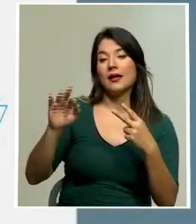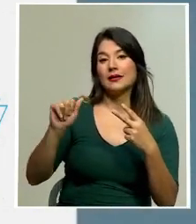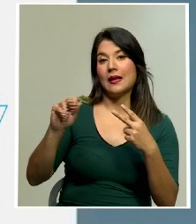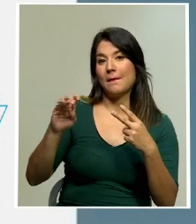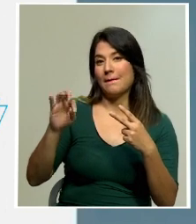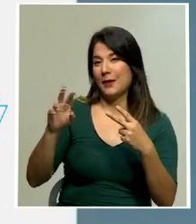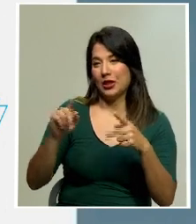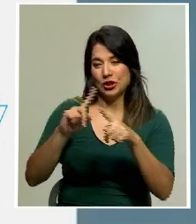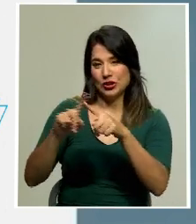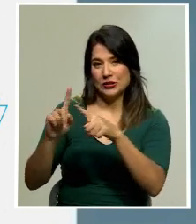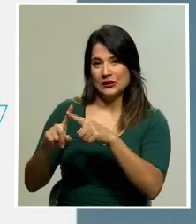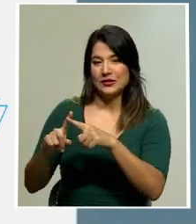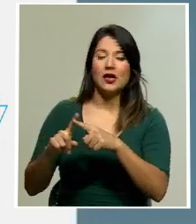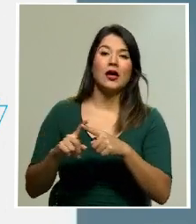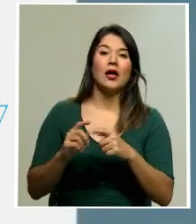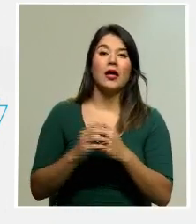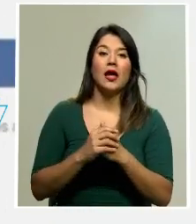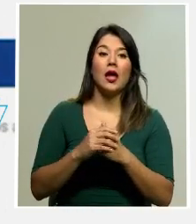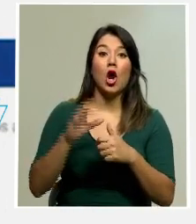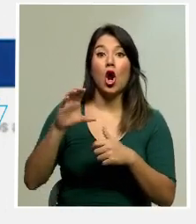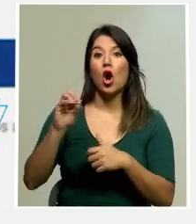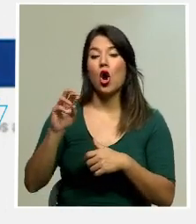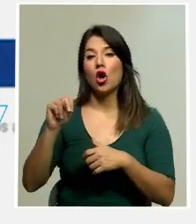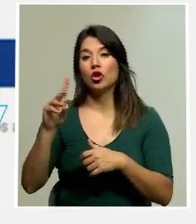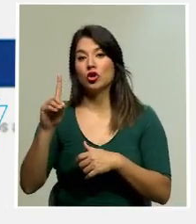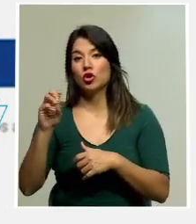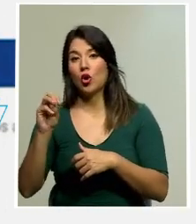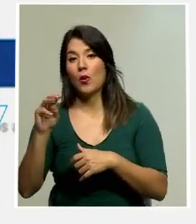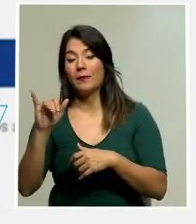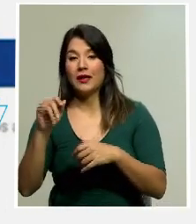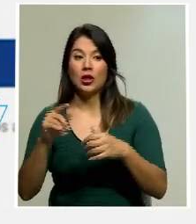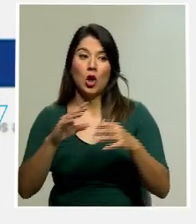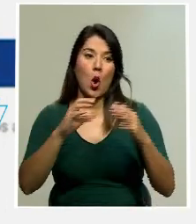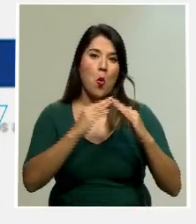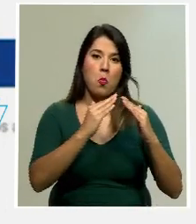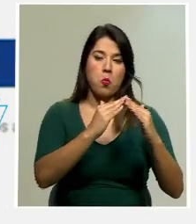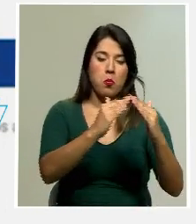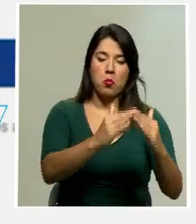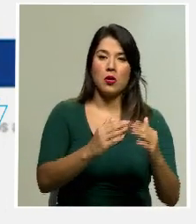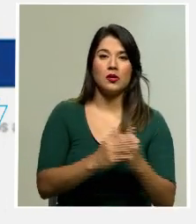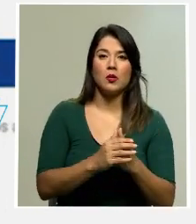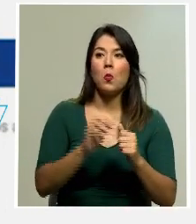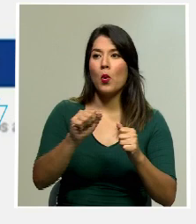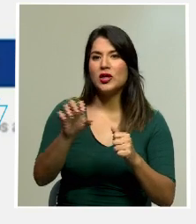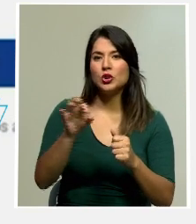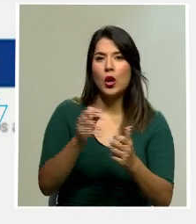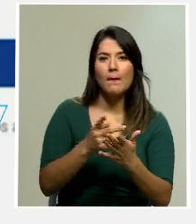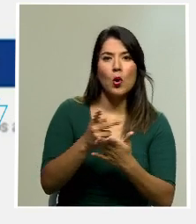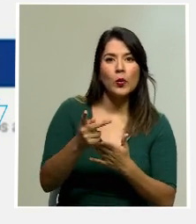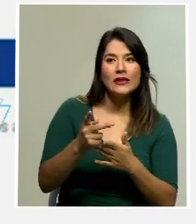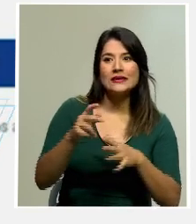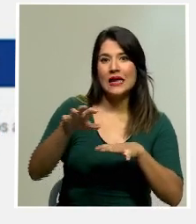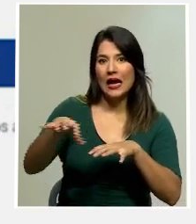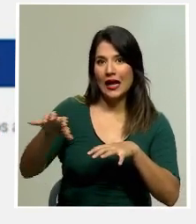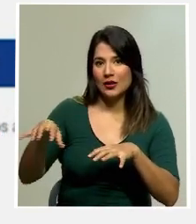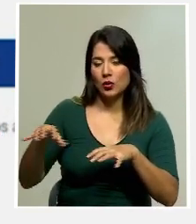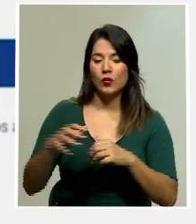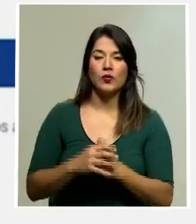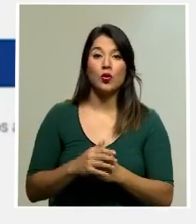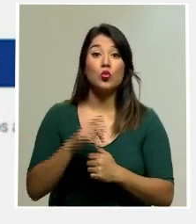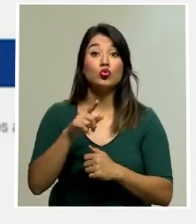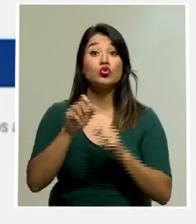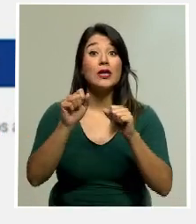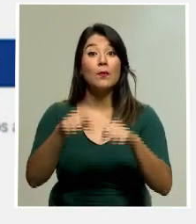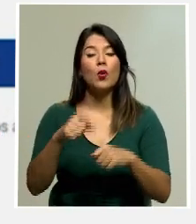individual, en urbanizaciones o en condominios por medio de filtrado de proyectos por provincia y cantón. En ella podrá encontrar más